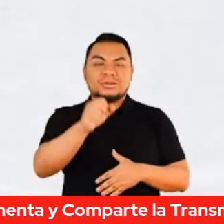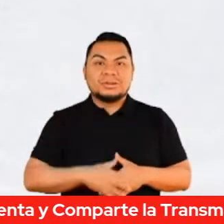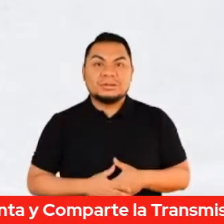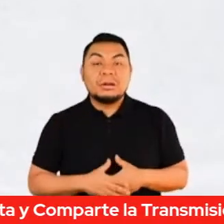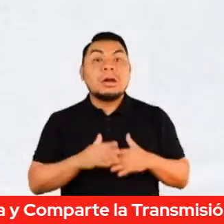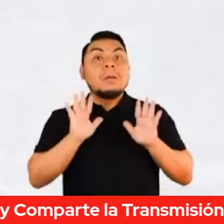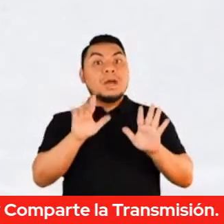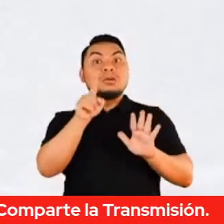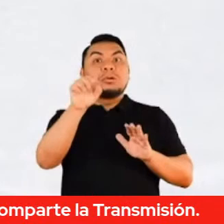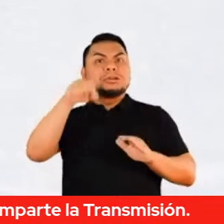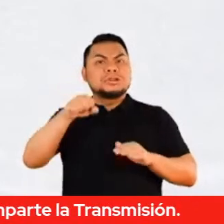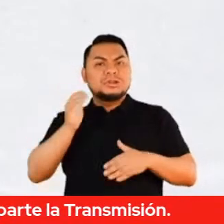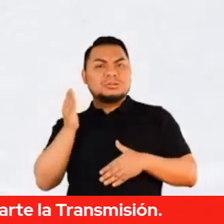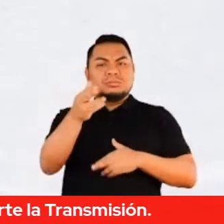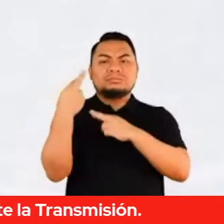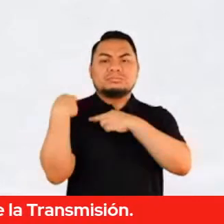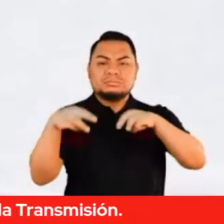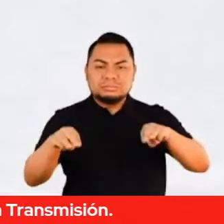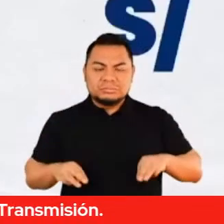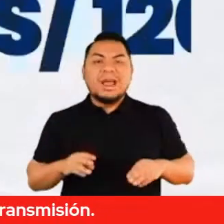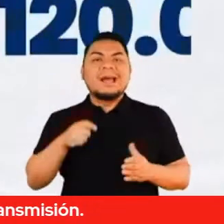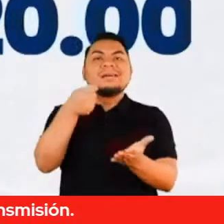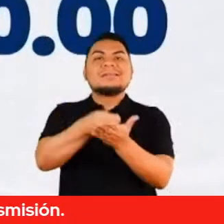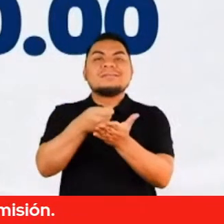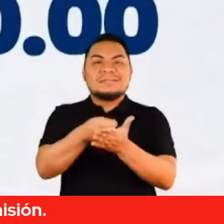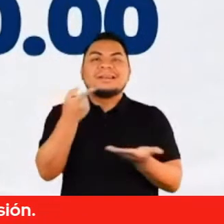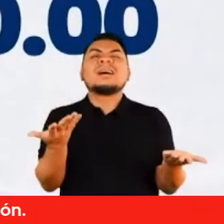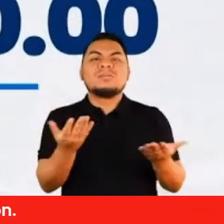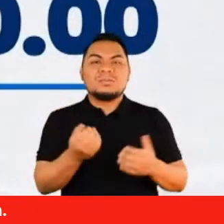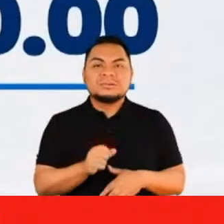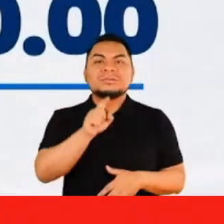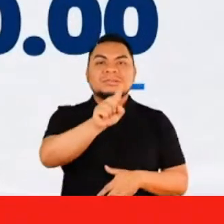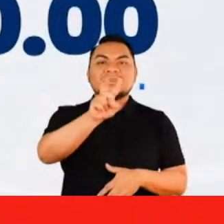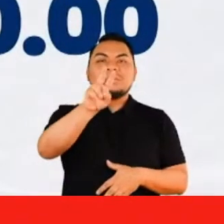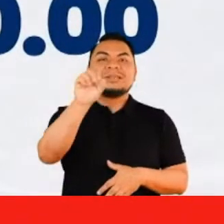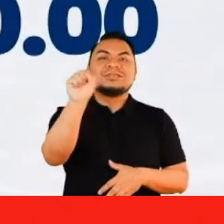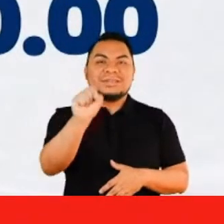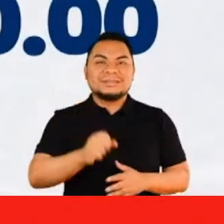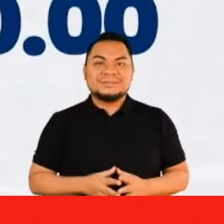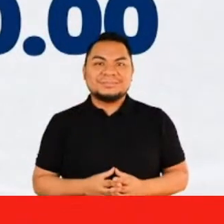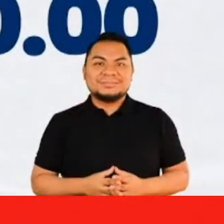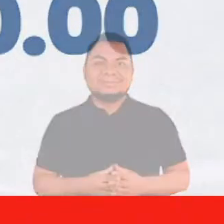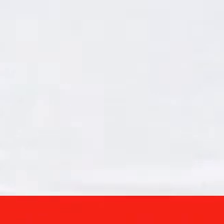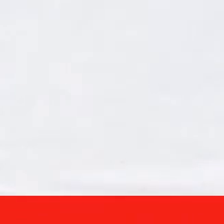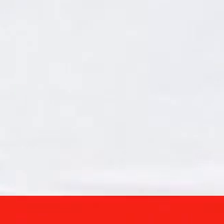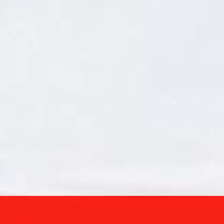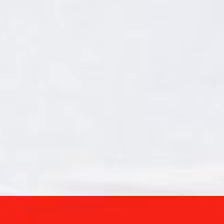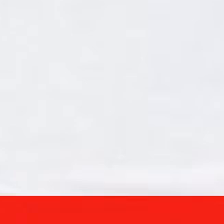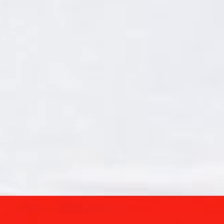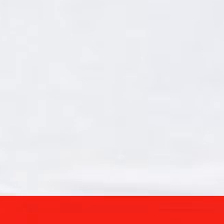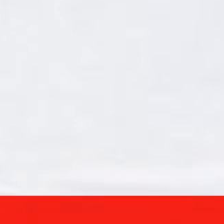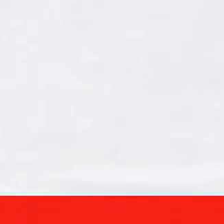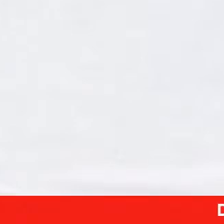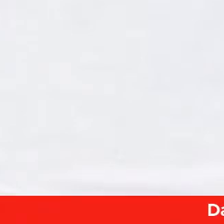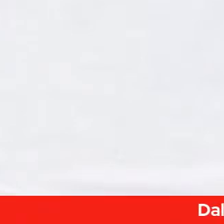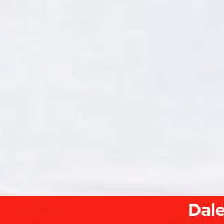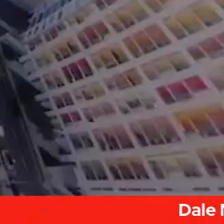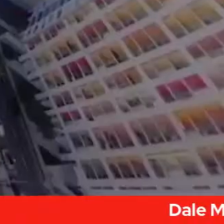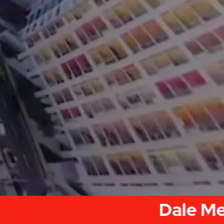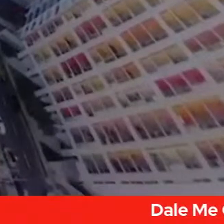230 soles. En cambio, si ejerces el cargo, tendrás una compensación económica de 120 soles.